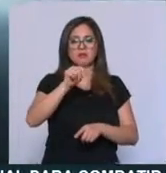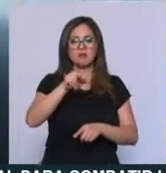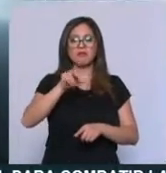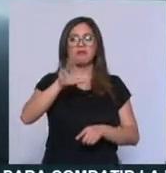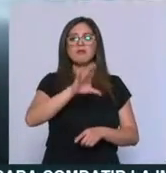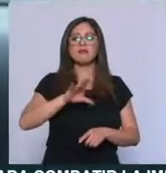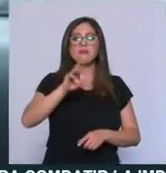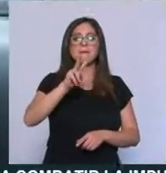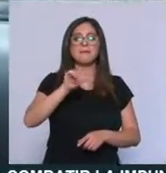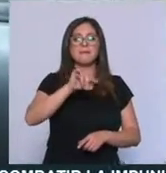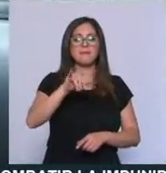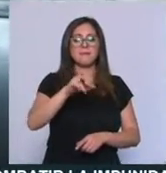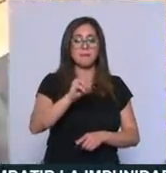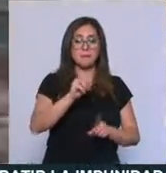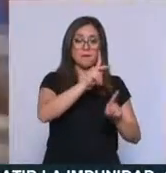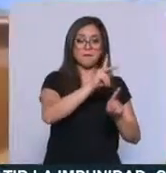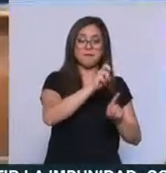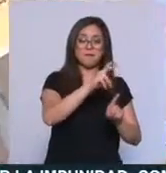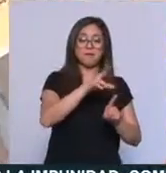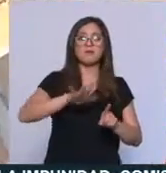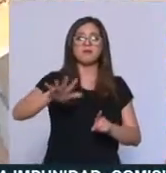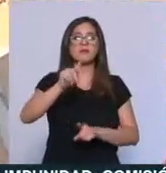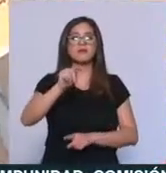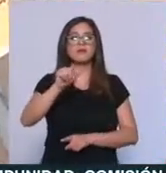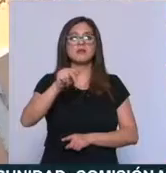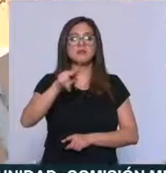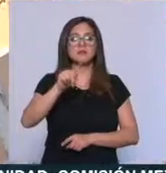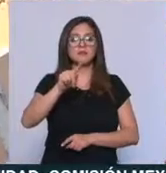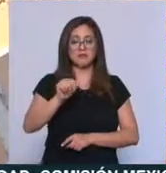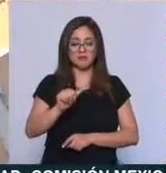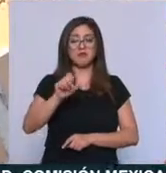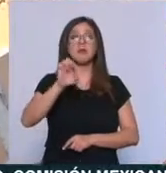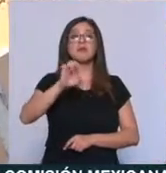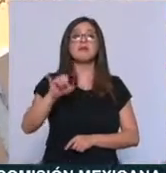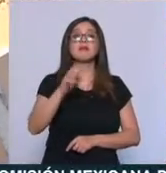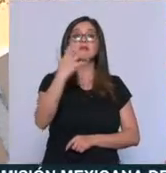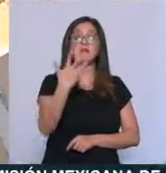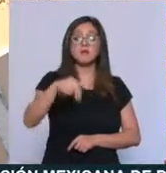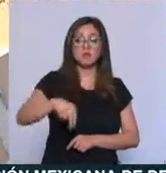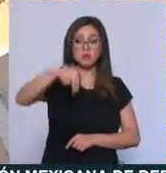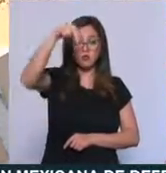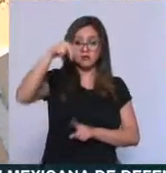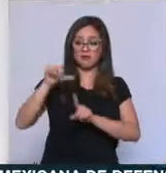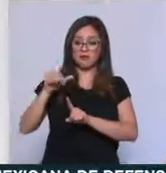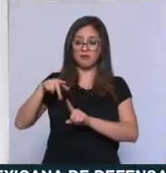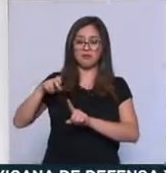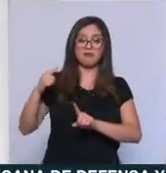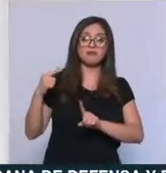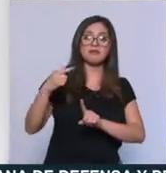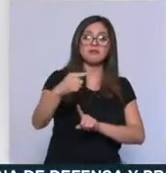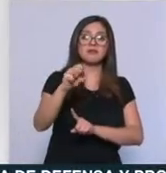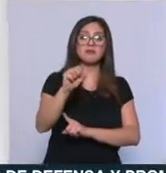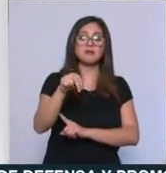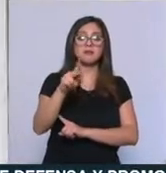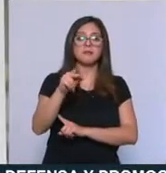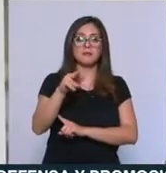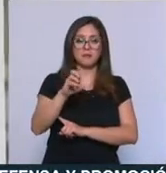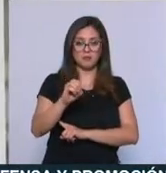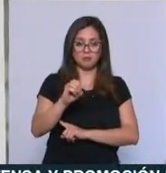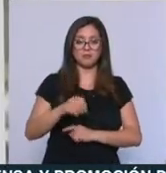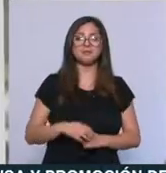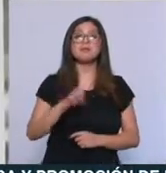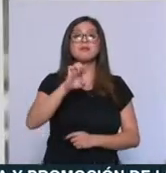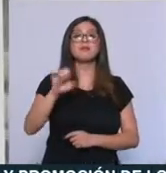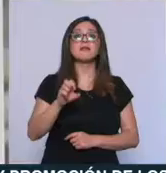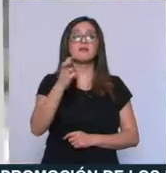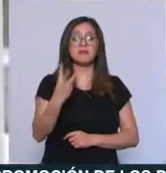Calzada Vallejo de Anillo Periférico Río Tlalnepantla a Clave, Eje 5 Norte de Aquiles Cerdán a San Pablo Jalpa, Eje